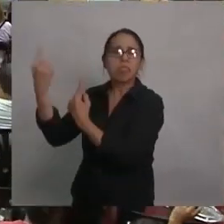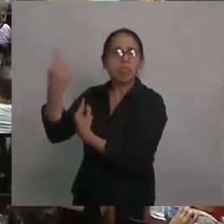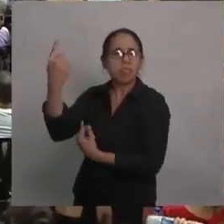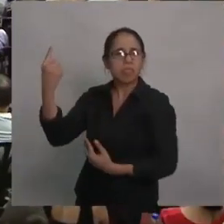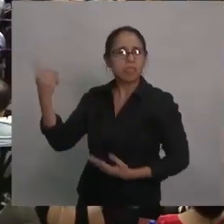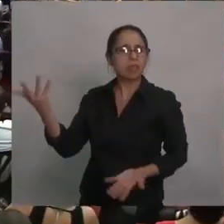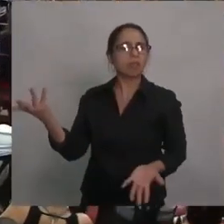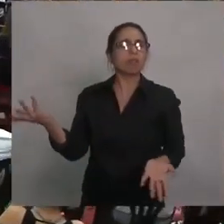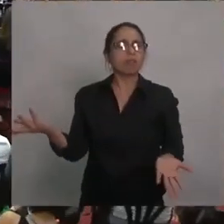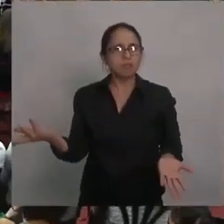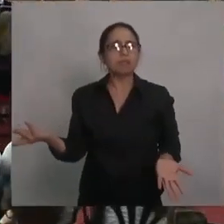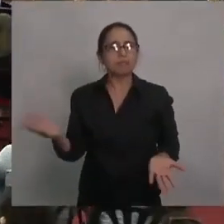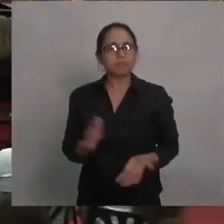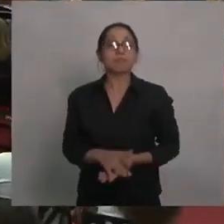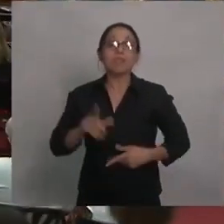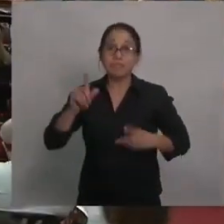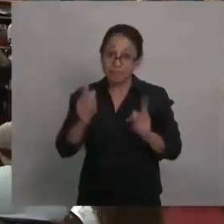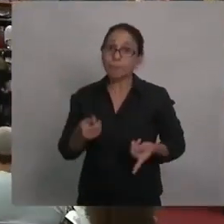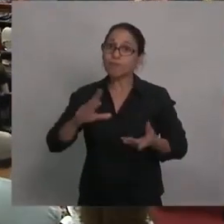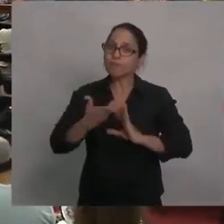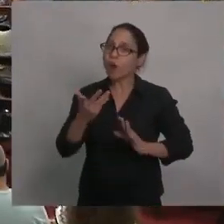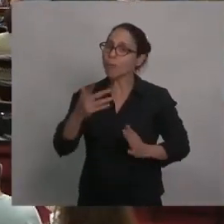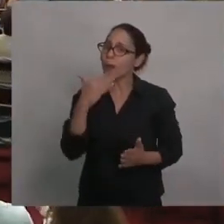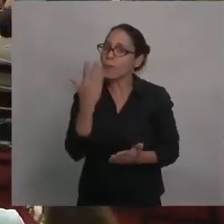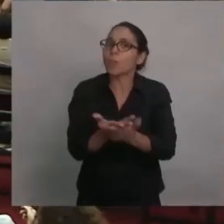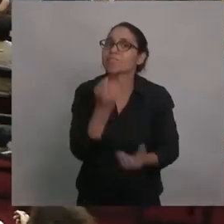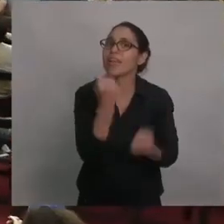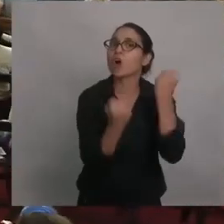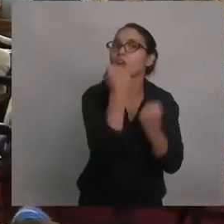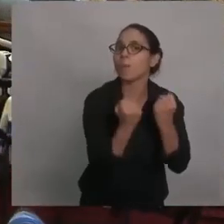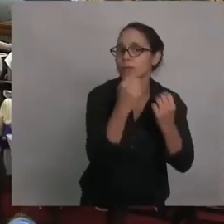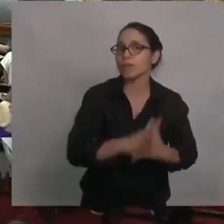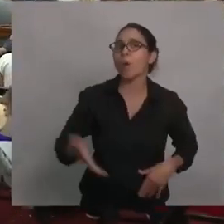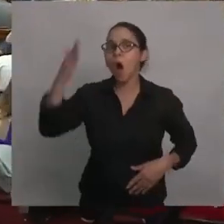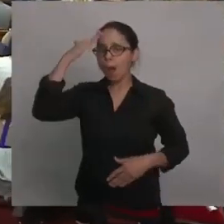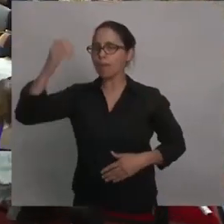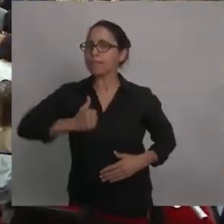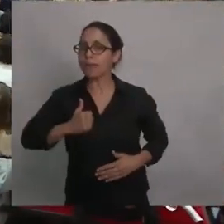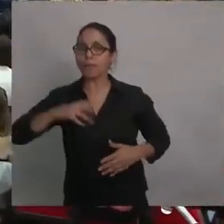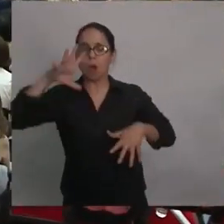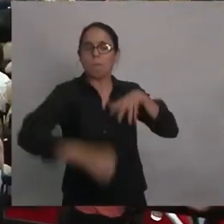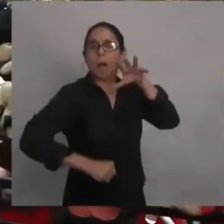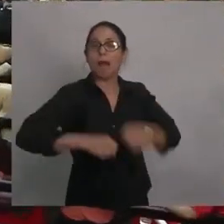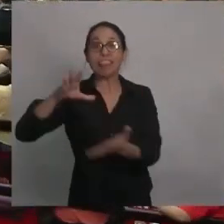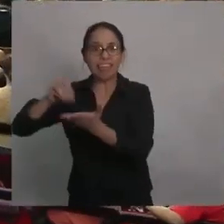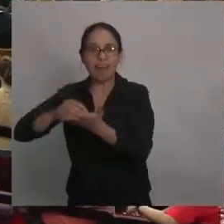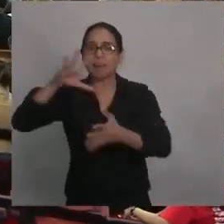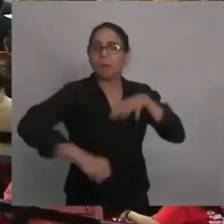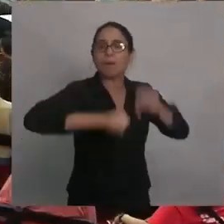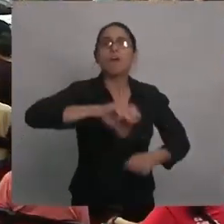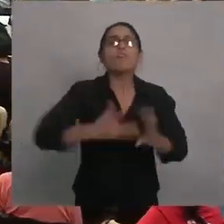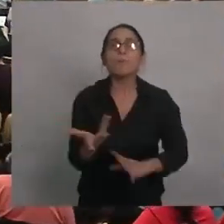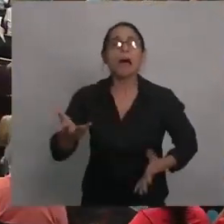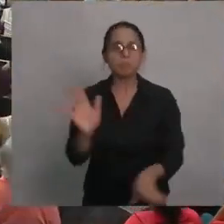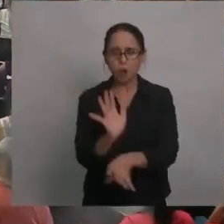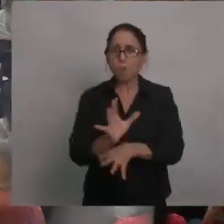Por la apuesta económica también, por el militarismo, el colonialismo y la mercantilización de la vida que ha